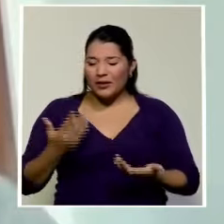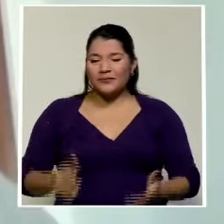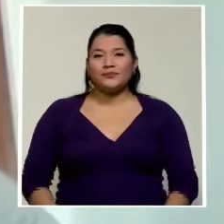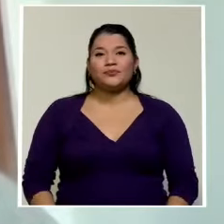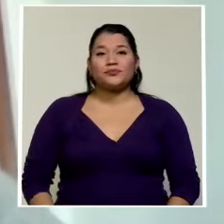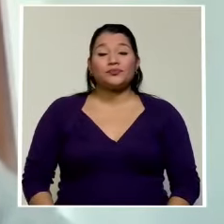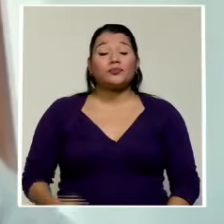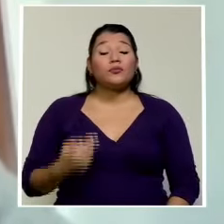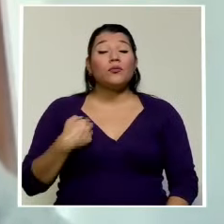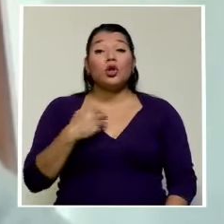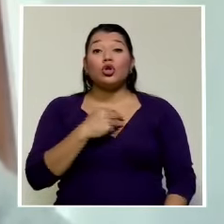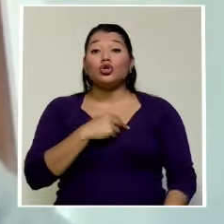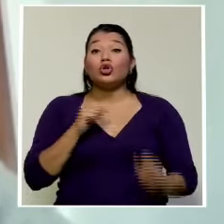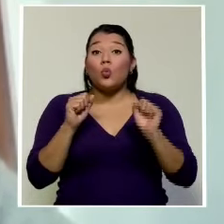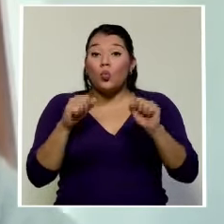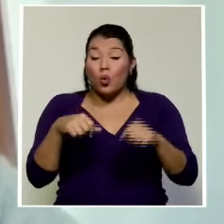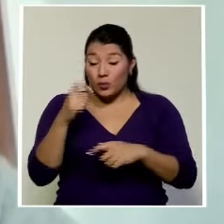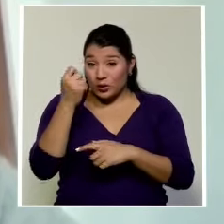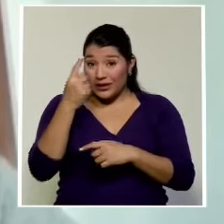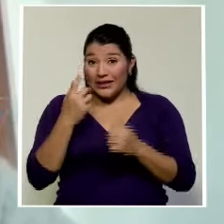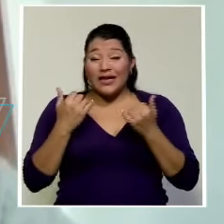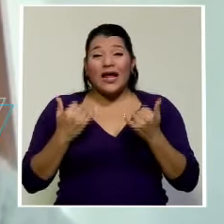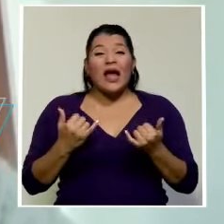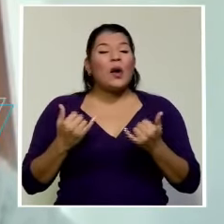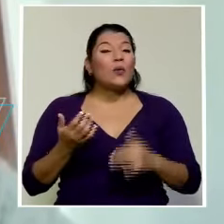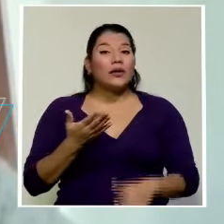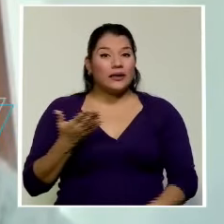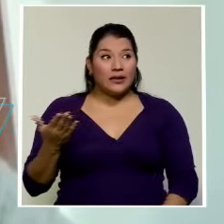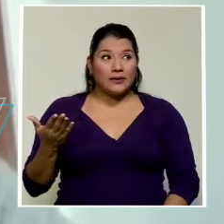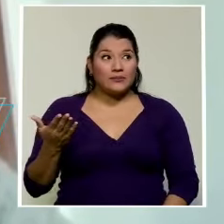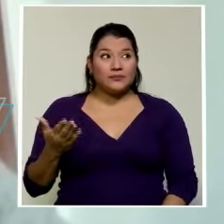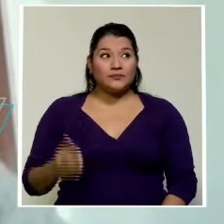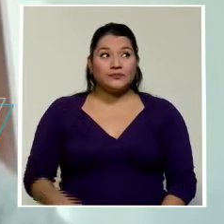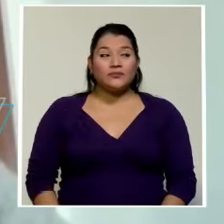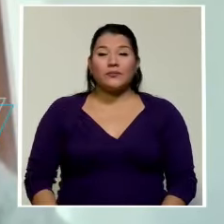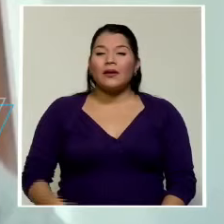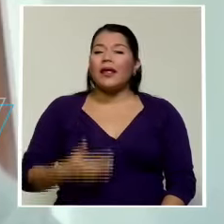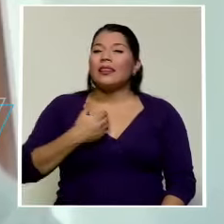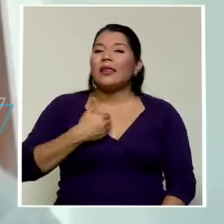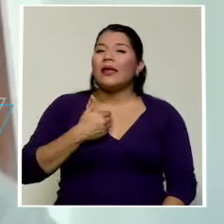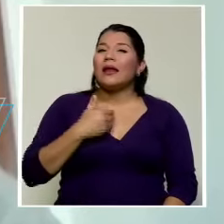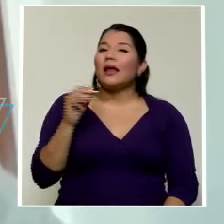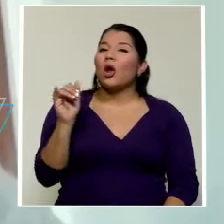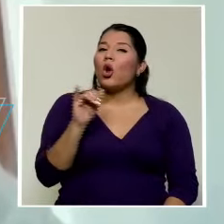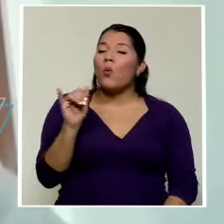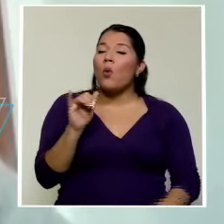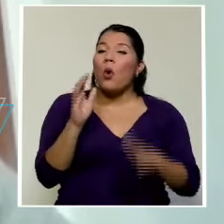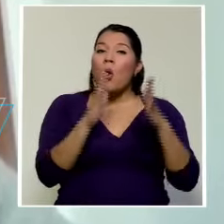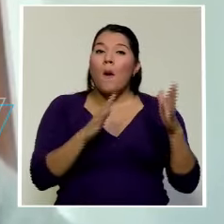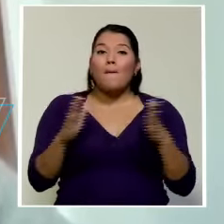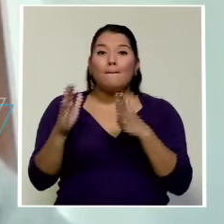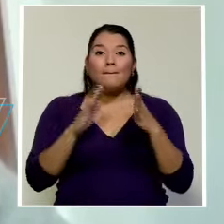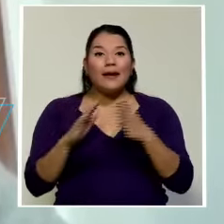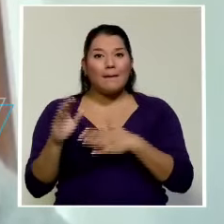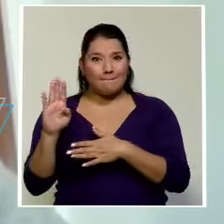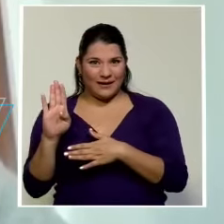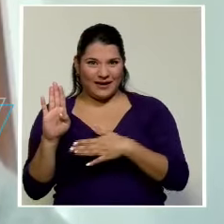puede interpretar a nivel más global es que existe como una suerte de plan B